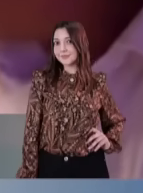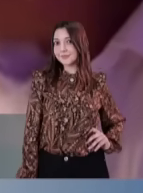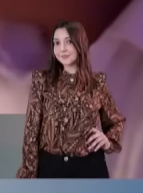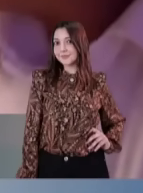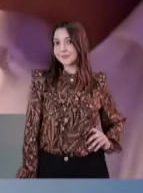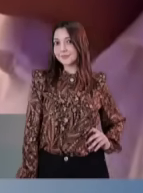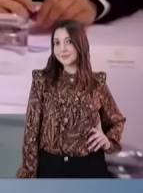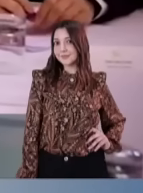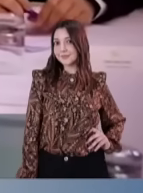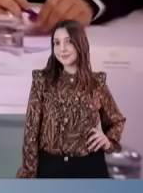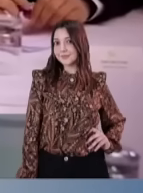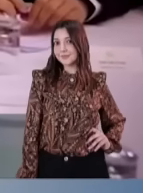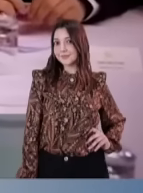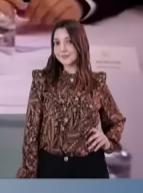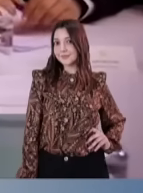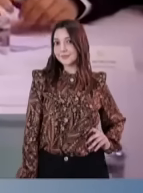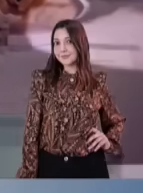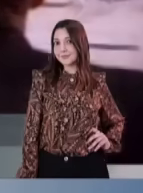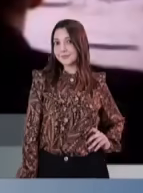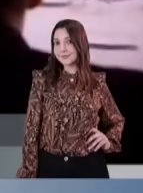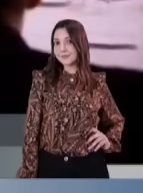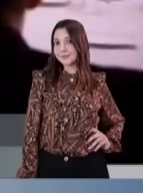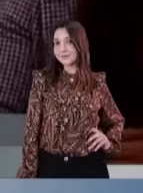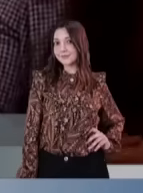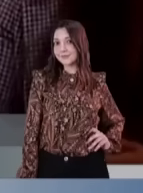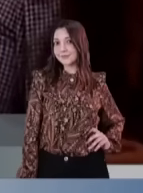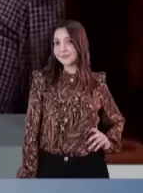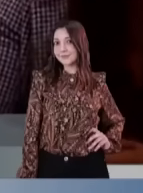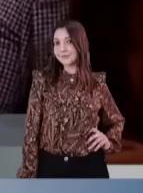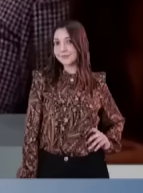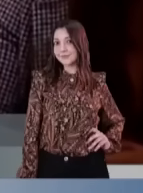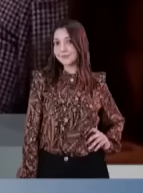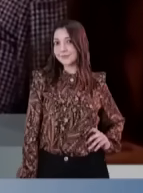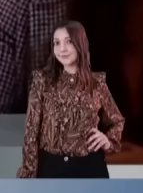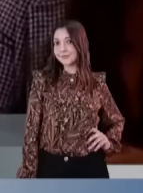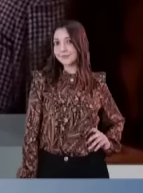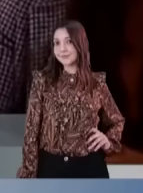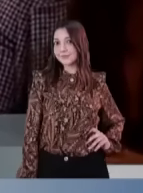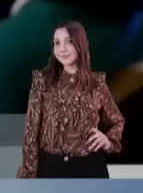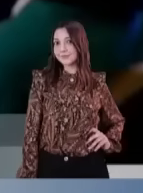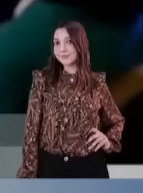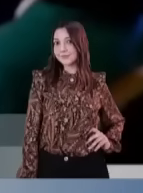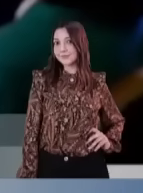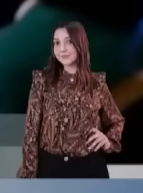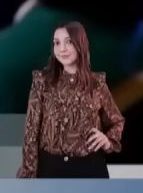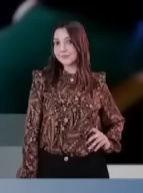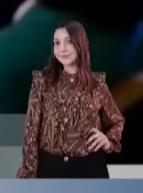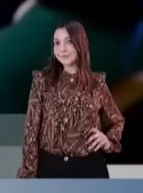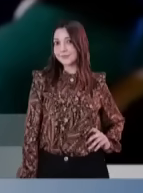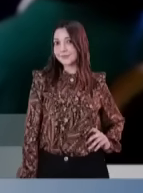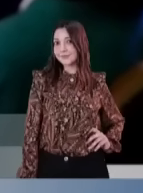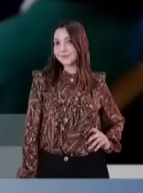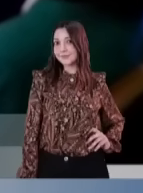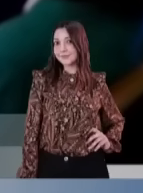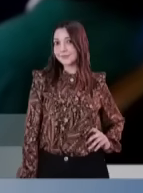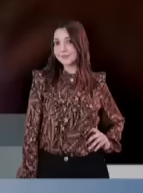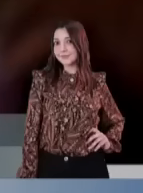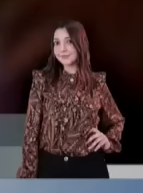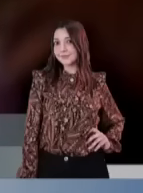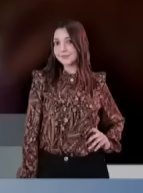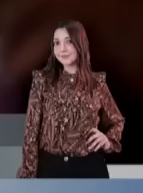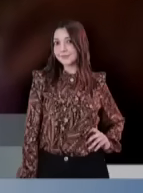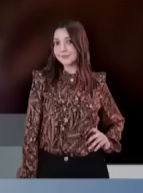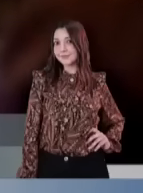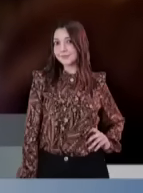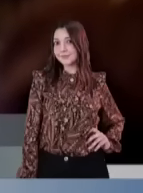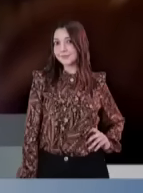atraviesa. A ver, pero mira, ¿quién lleva las conversaciones por la reforma tributaria? Ahora se llama pacto fiscal. Mario Marcel. Ya. ¿Lo